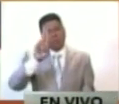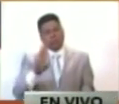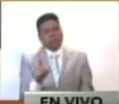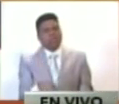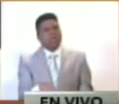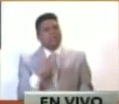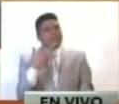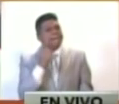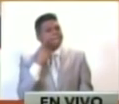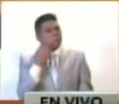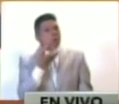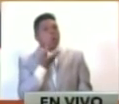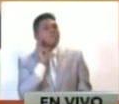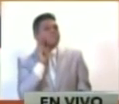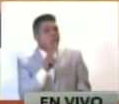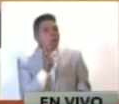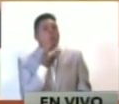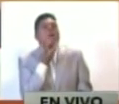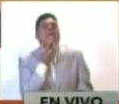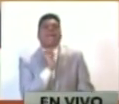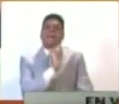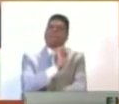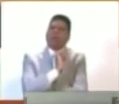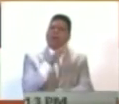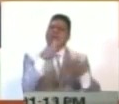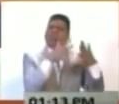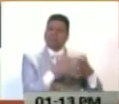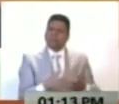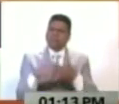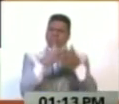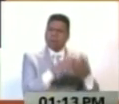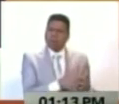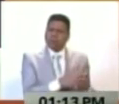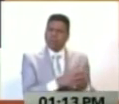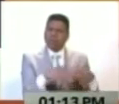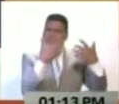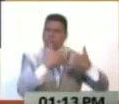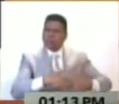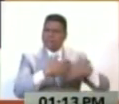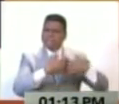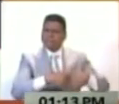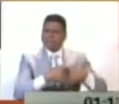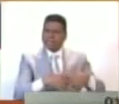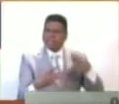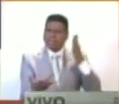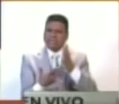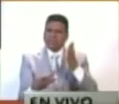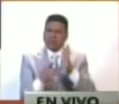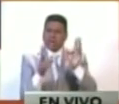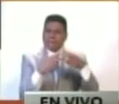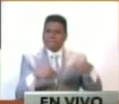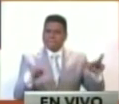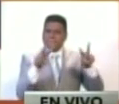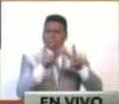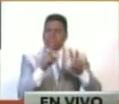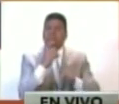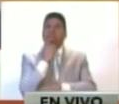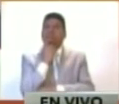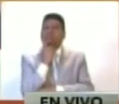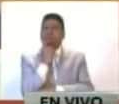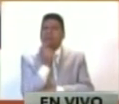un ejemplo, una empresa estadounidense de tecnología muy conocida. Su valor en el mercado